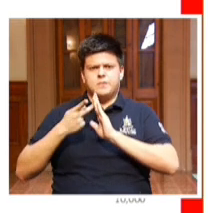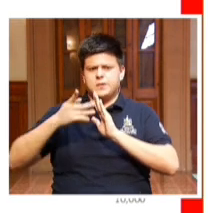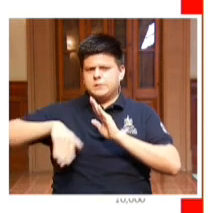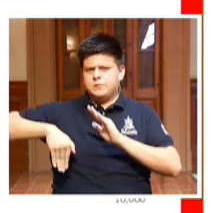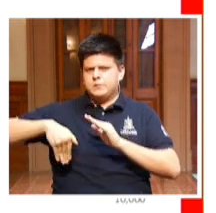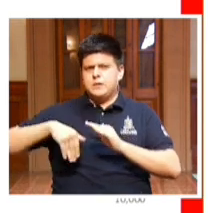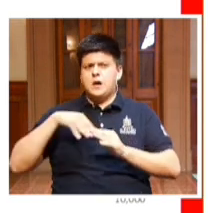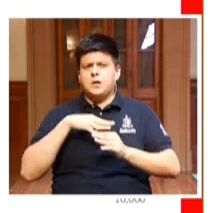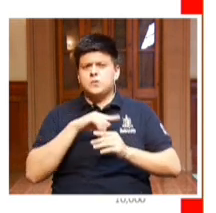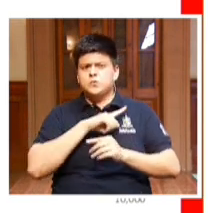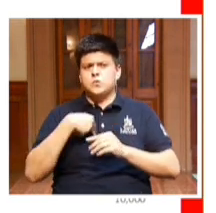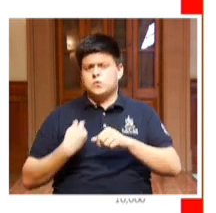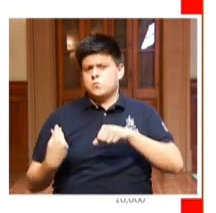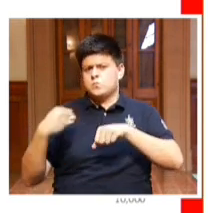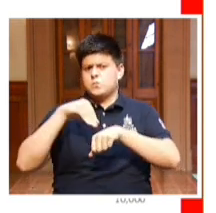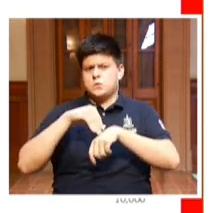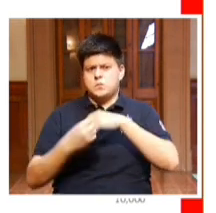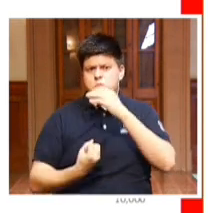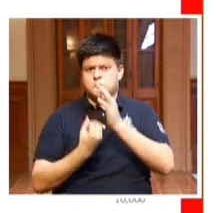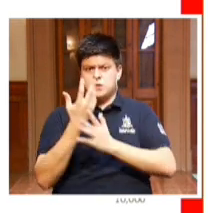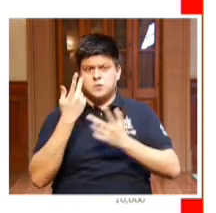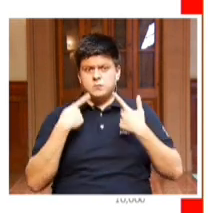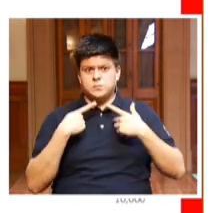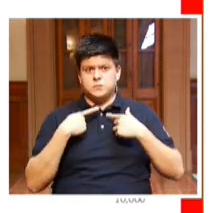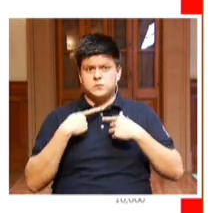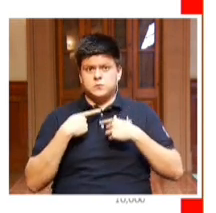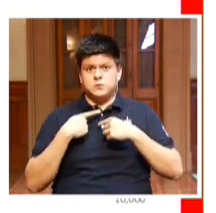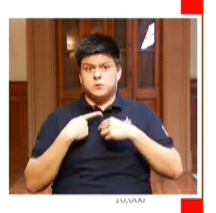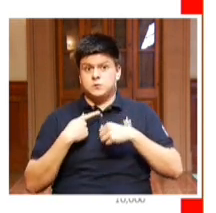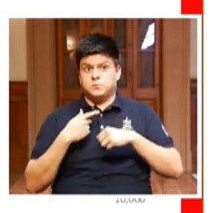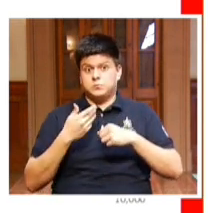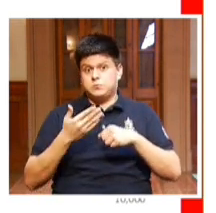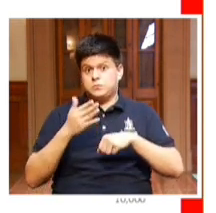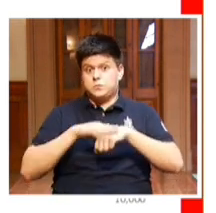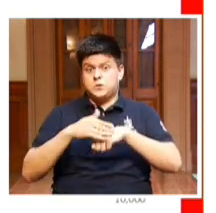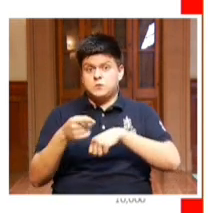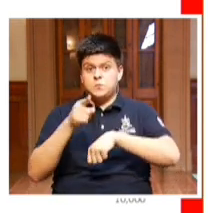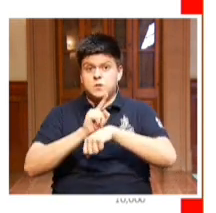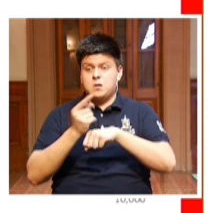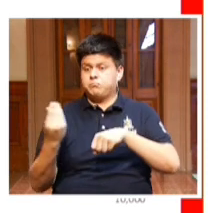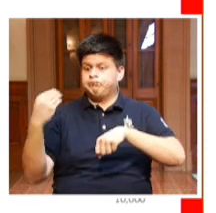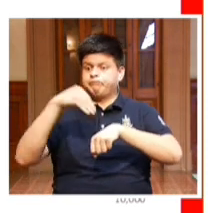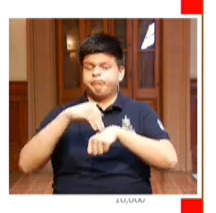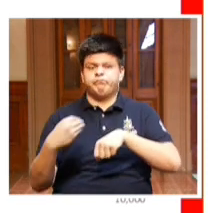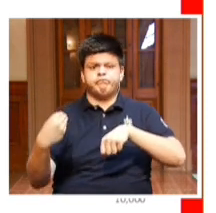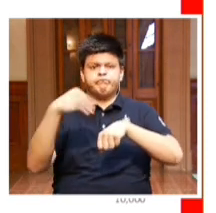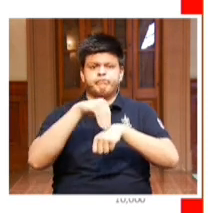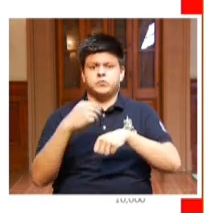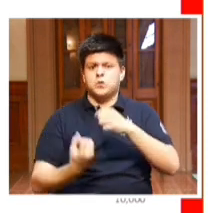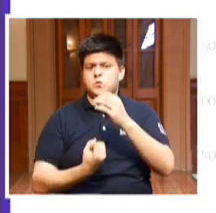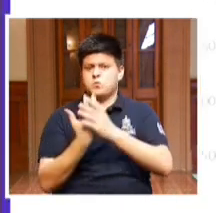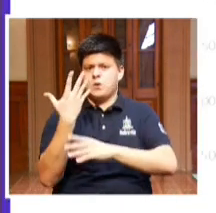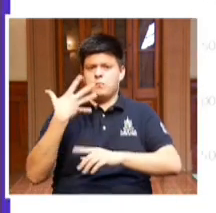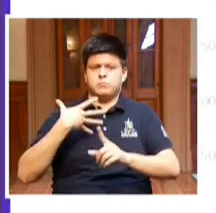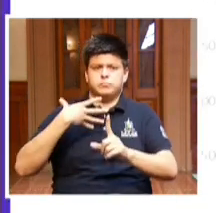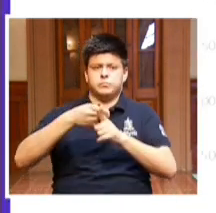casos de un día al día siguiente. Entonces, esta siempre va a ir en ascenso.